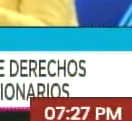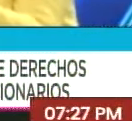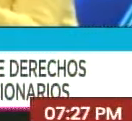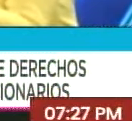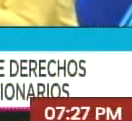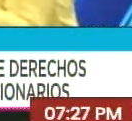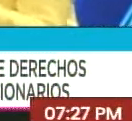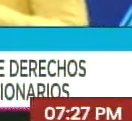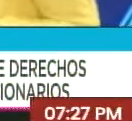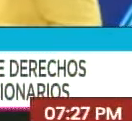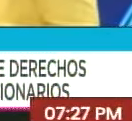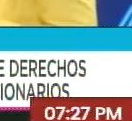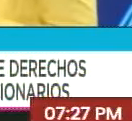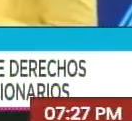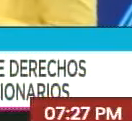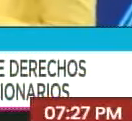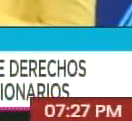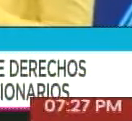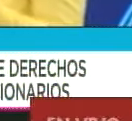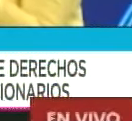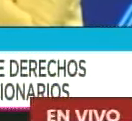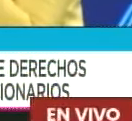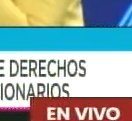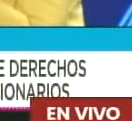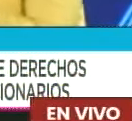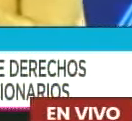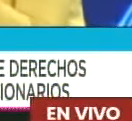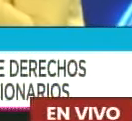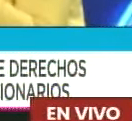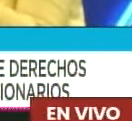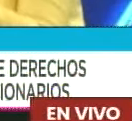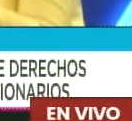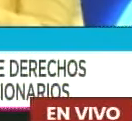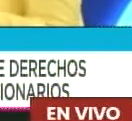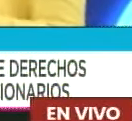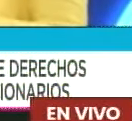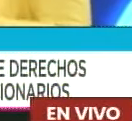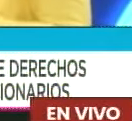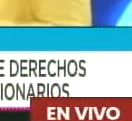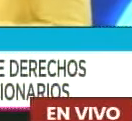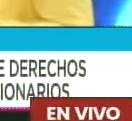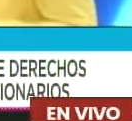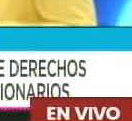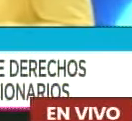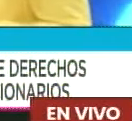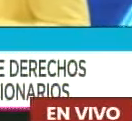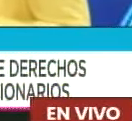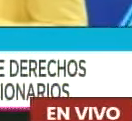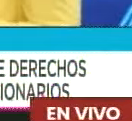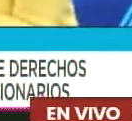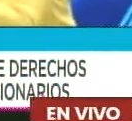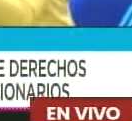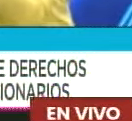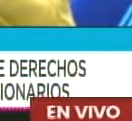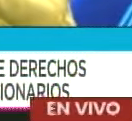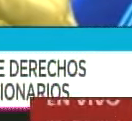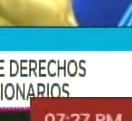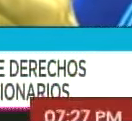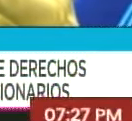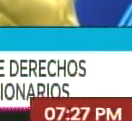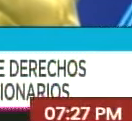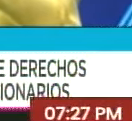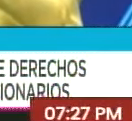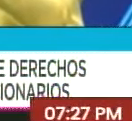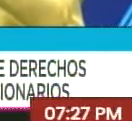conspiraciones sabía el gobierno de Venezuela. Y de estas, en 3 años apenas se descubrieron 25. Las últimas